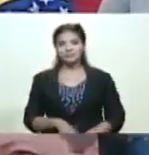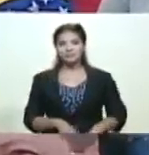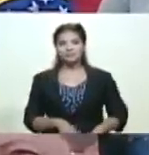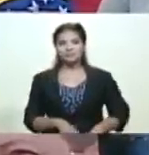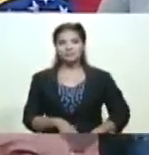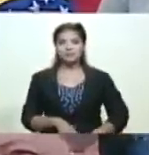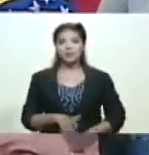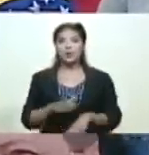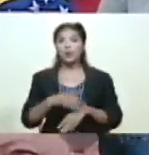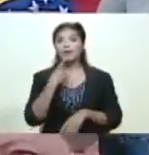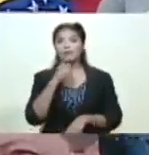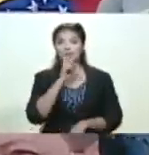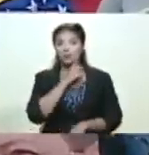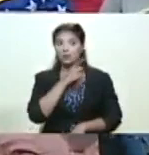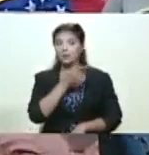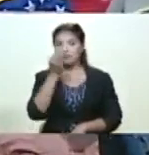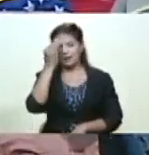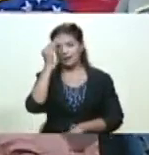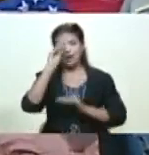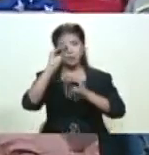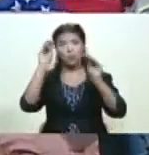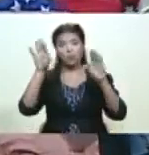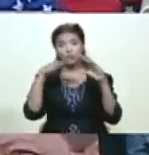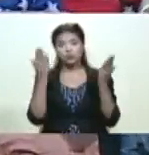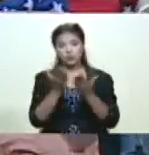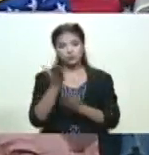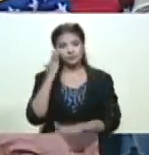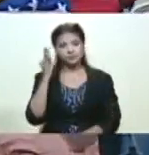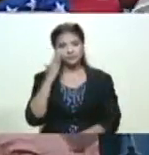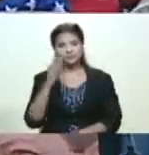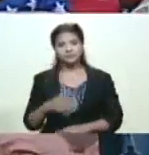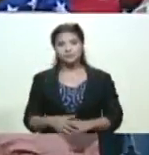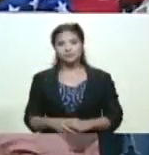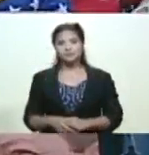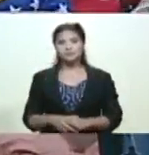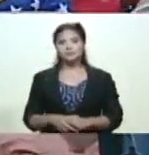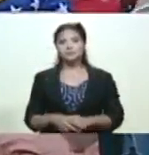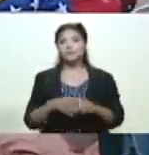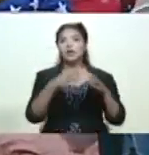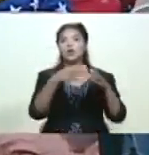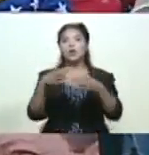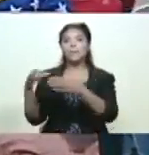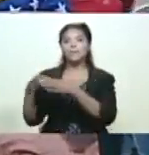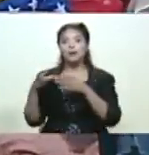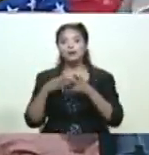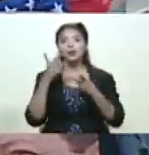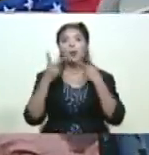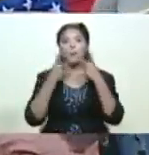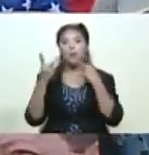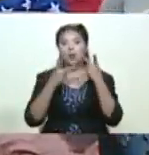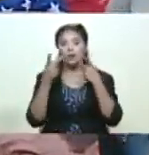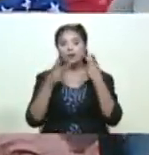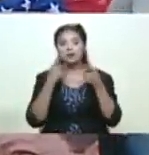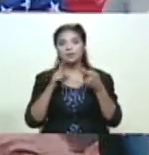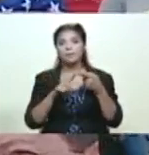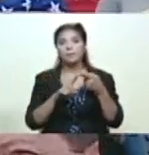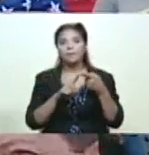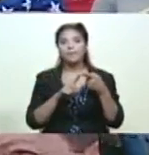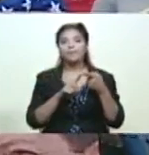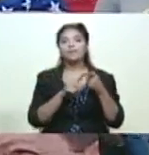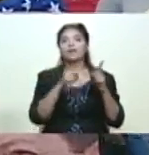porque los voy a nombrar para que se sepa en el mundo. Los partidos políticos siguientes: